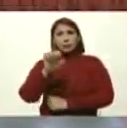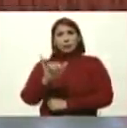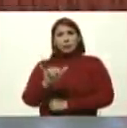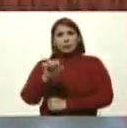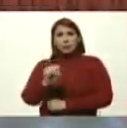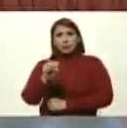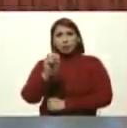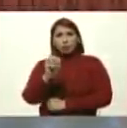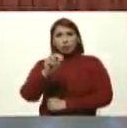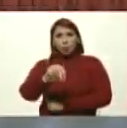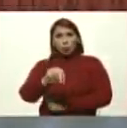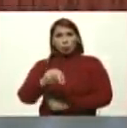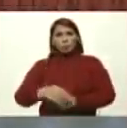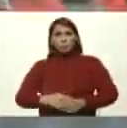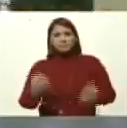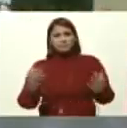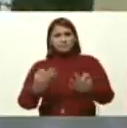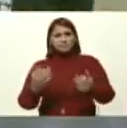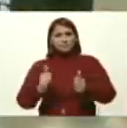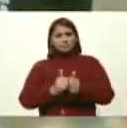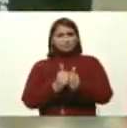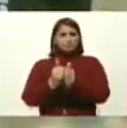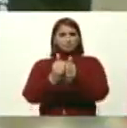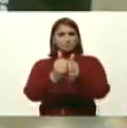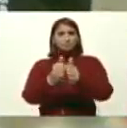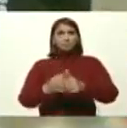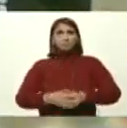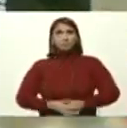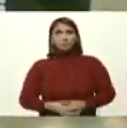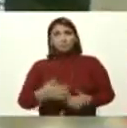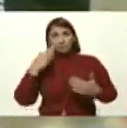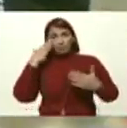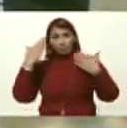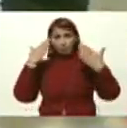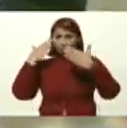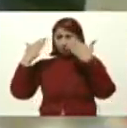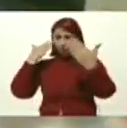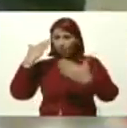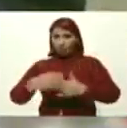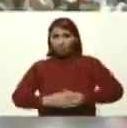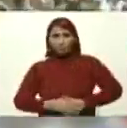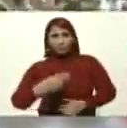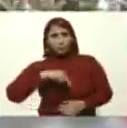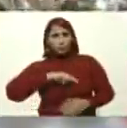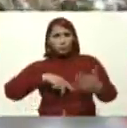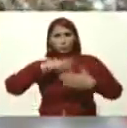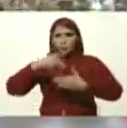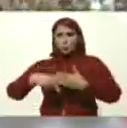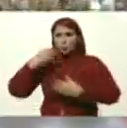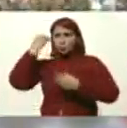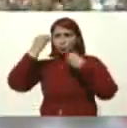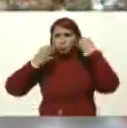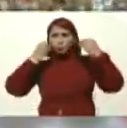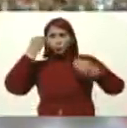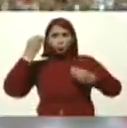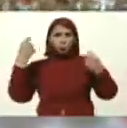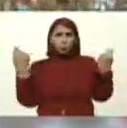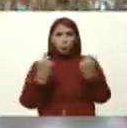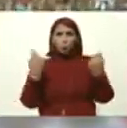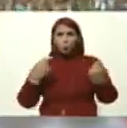lado. Siempre a tu lado. Mi saludo, pues. Ya estamos planificando las jornadas de esta